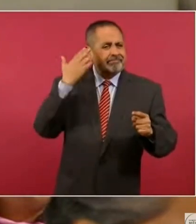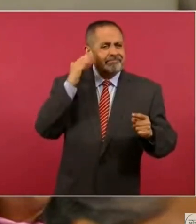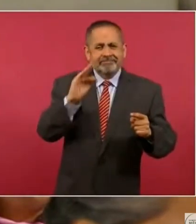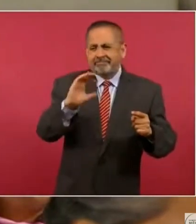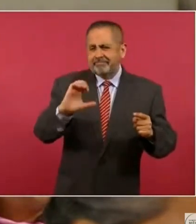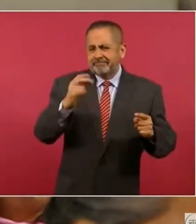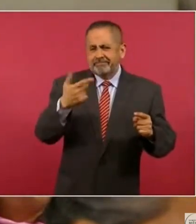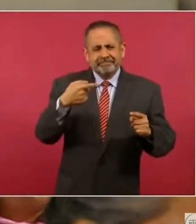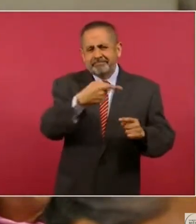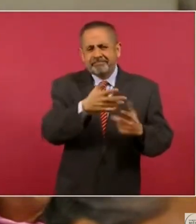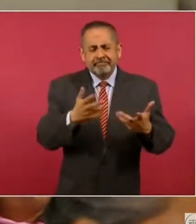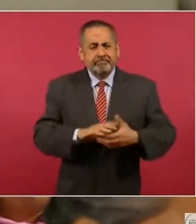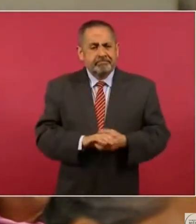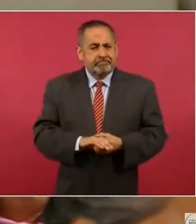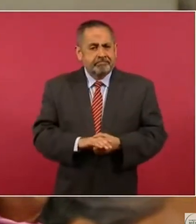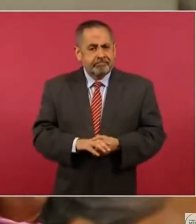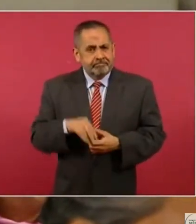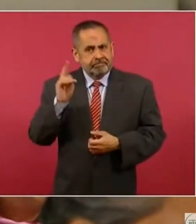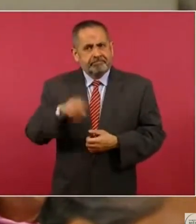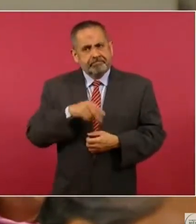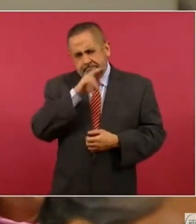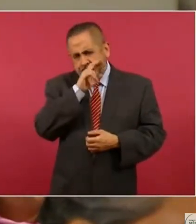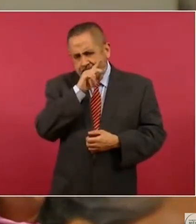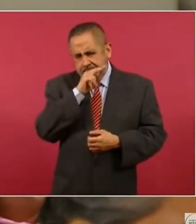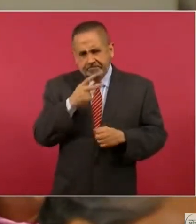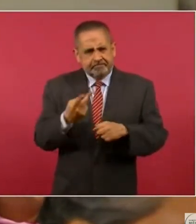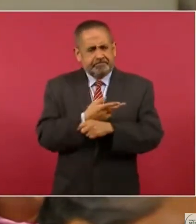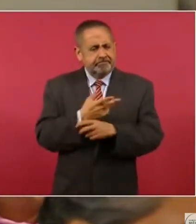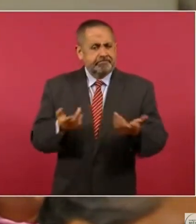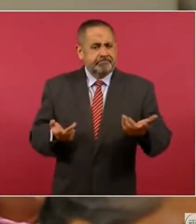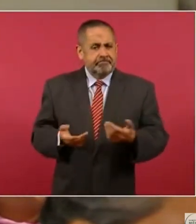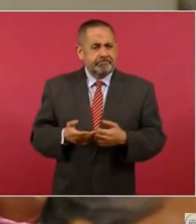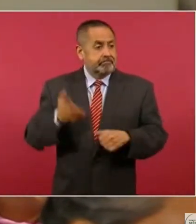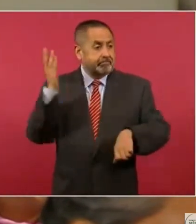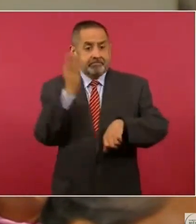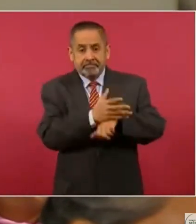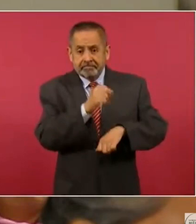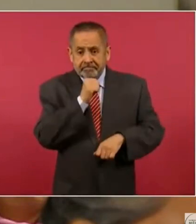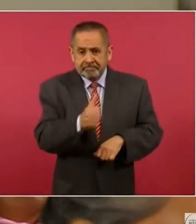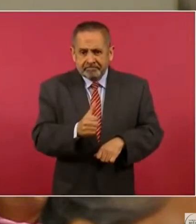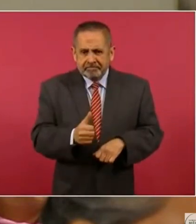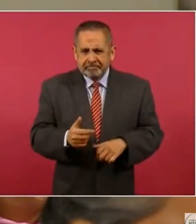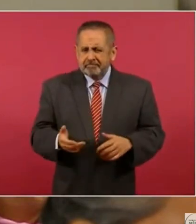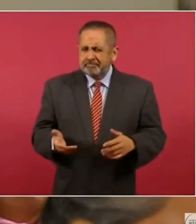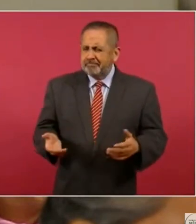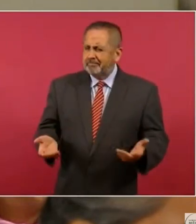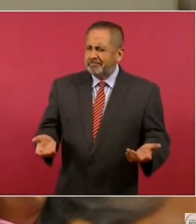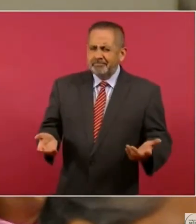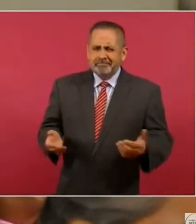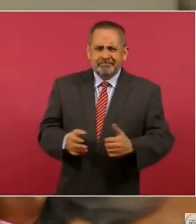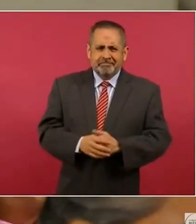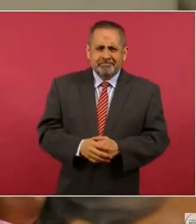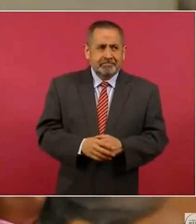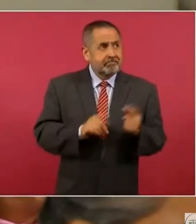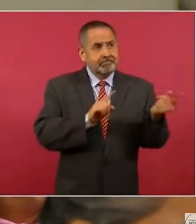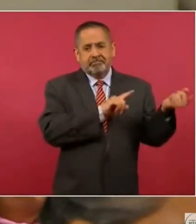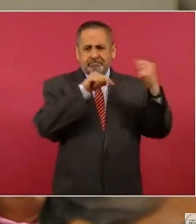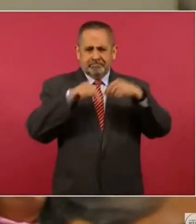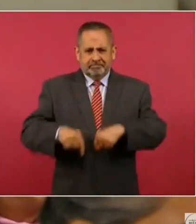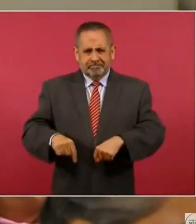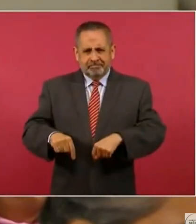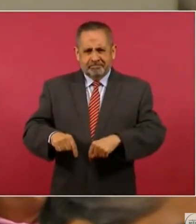momento? Estamos preocupados también porque si no lo condenan, pues nos los van a mandar para